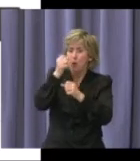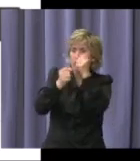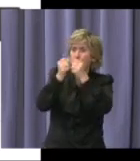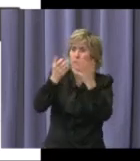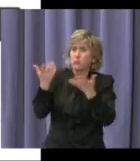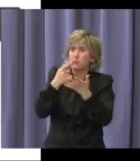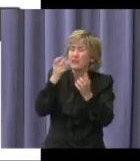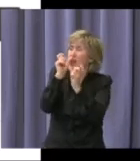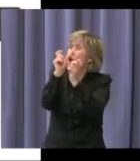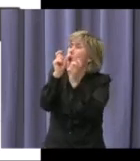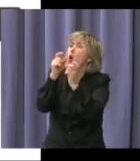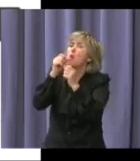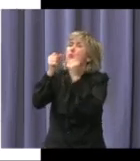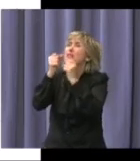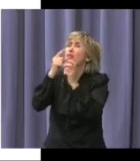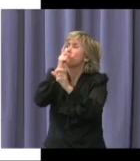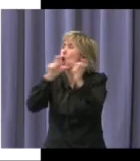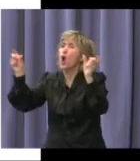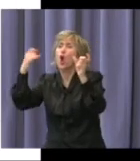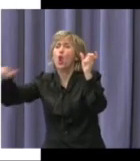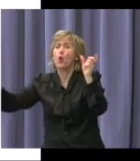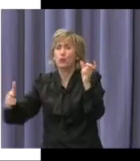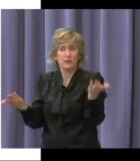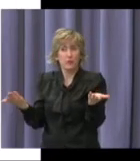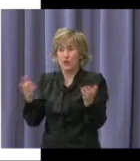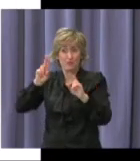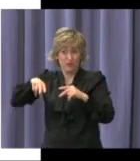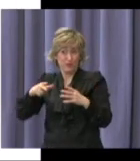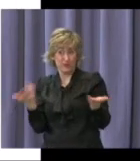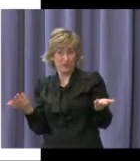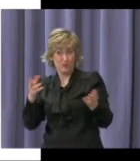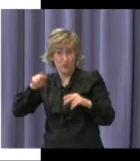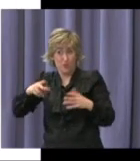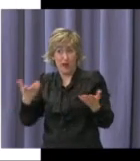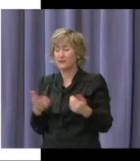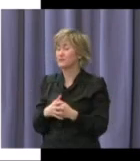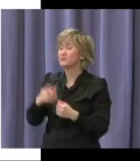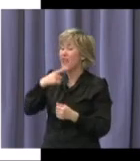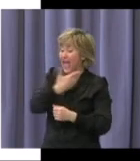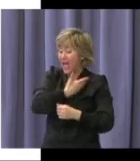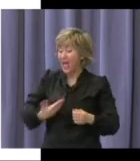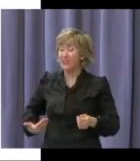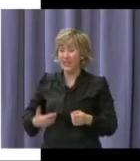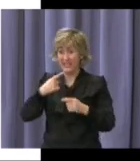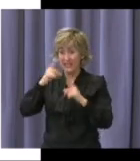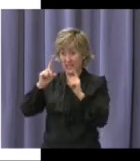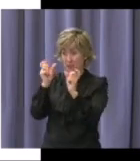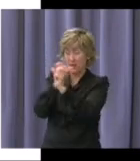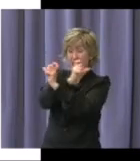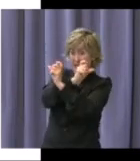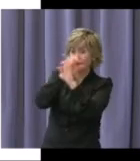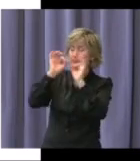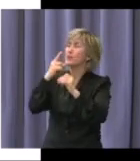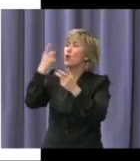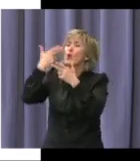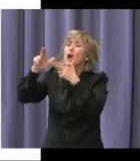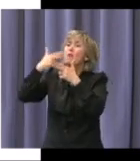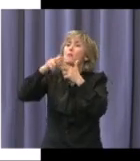el término boxeadora en último lugar? No sé si veis los adjetivos del antetítulo. Es una política.